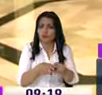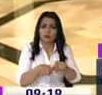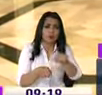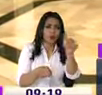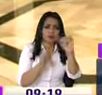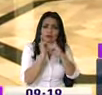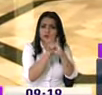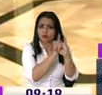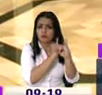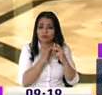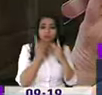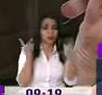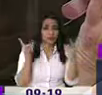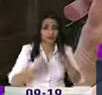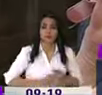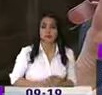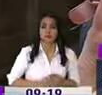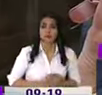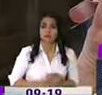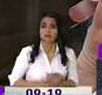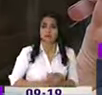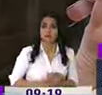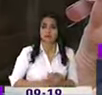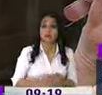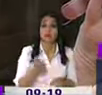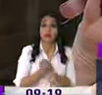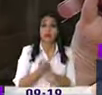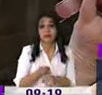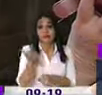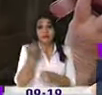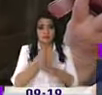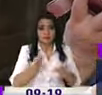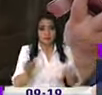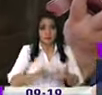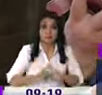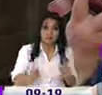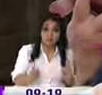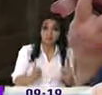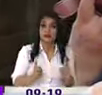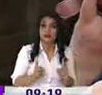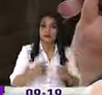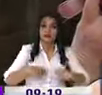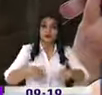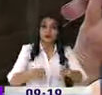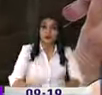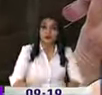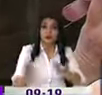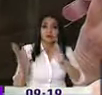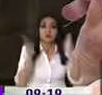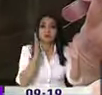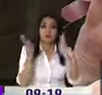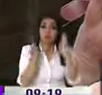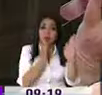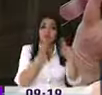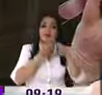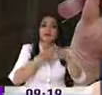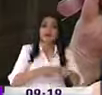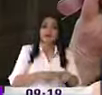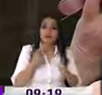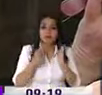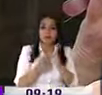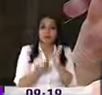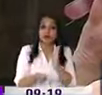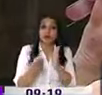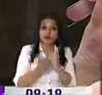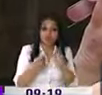otras instituciones públicas. Las vacantes se han eliminado, los contratos ocasionales se está revisando si hay